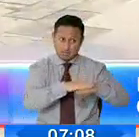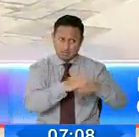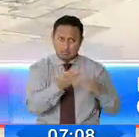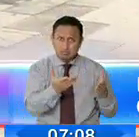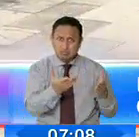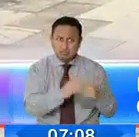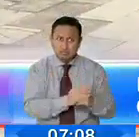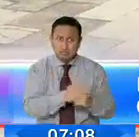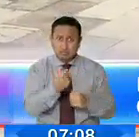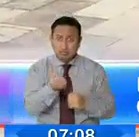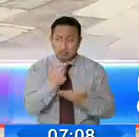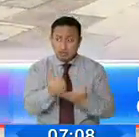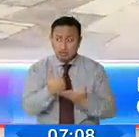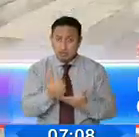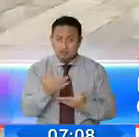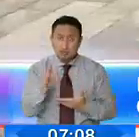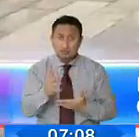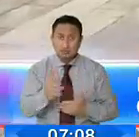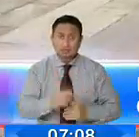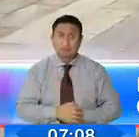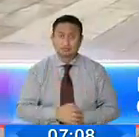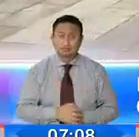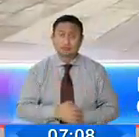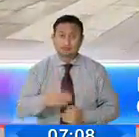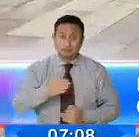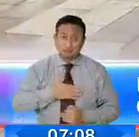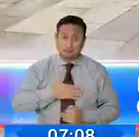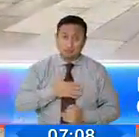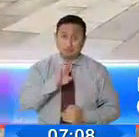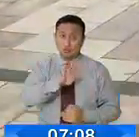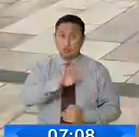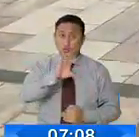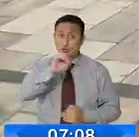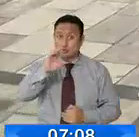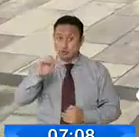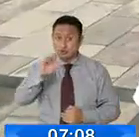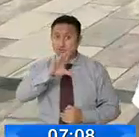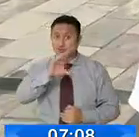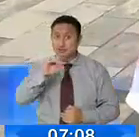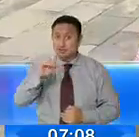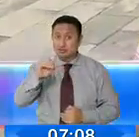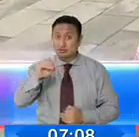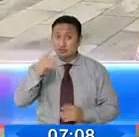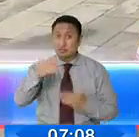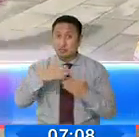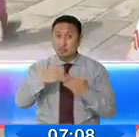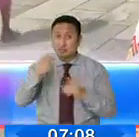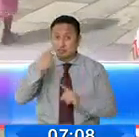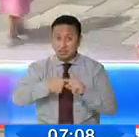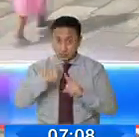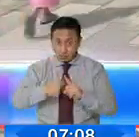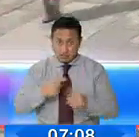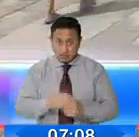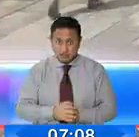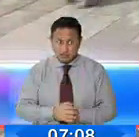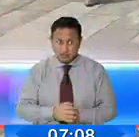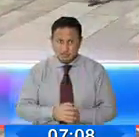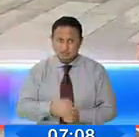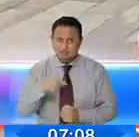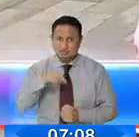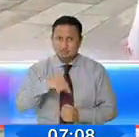no ha recibido atención oportuna. Tenemos que gastar $400-500 mensuales, lo que nos